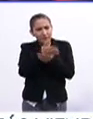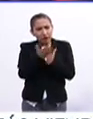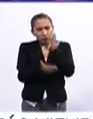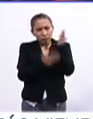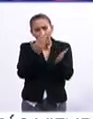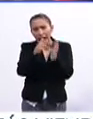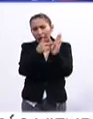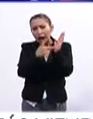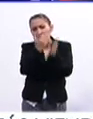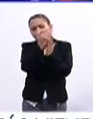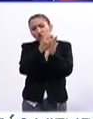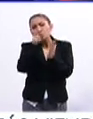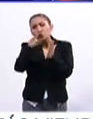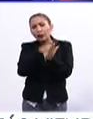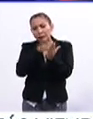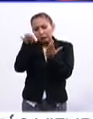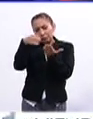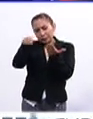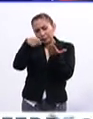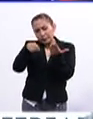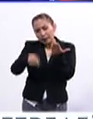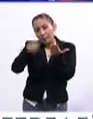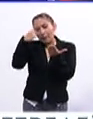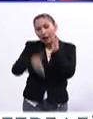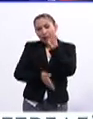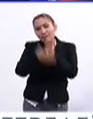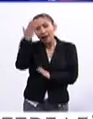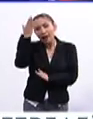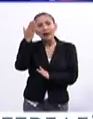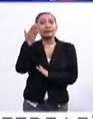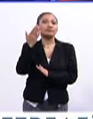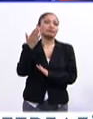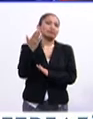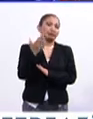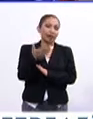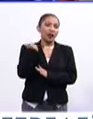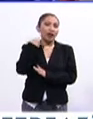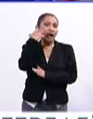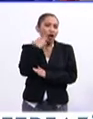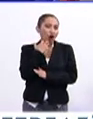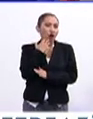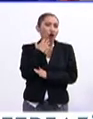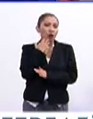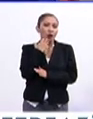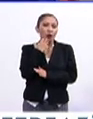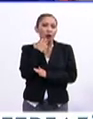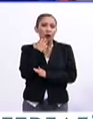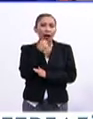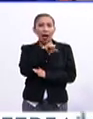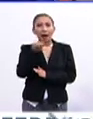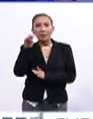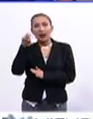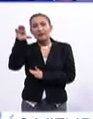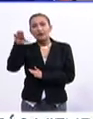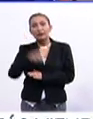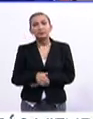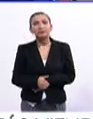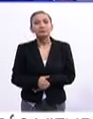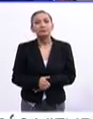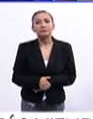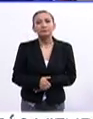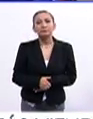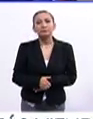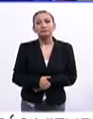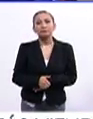¿Cuáles son los requisitos que tuviste que cumplir para viajar desde Nuevo León hasta Baja California?